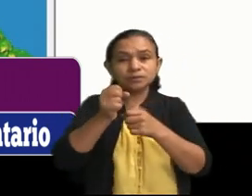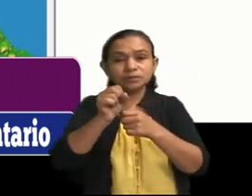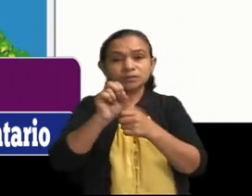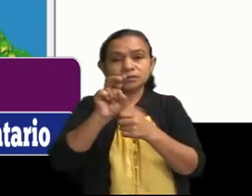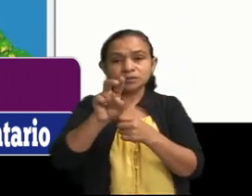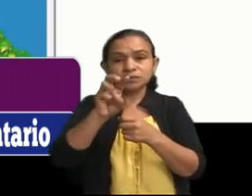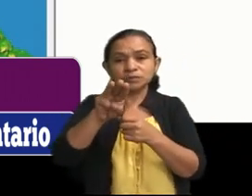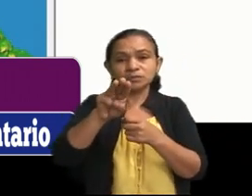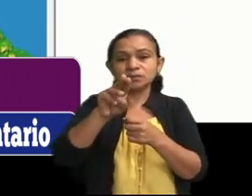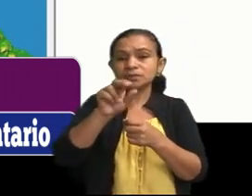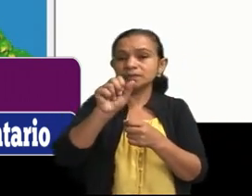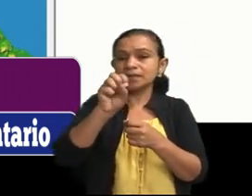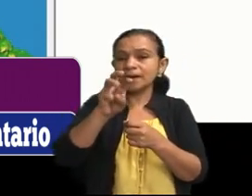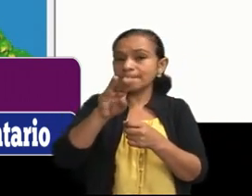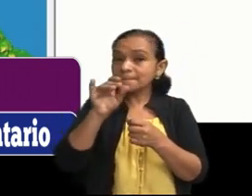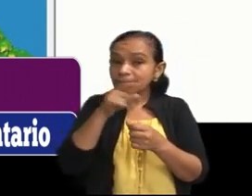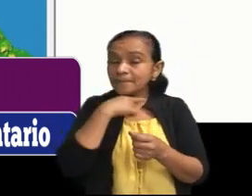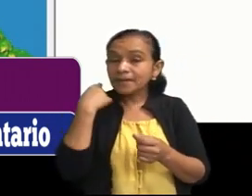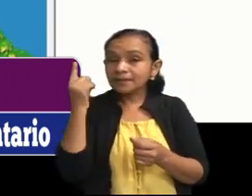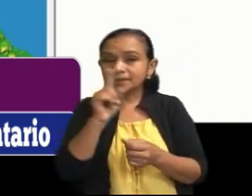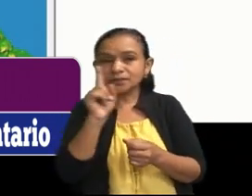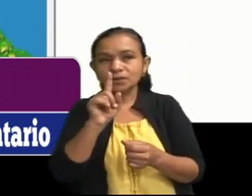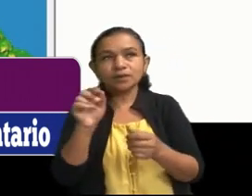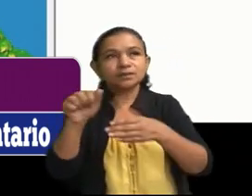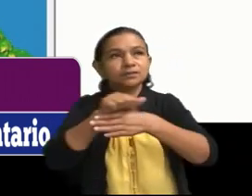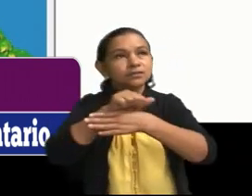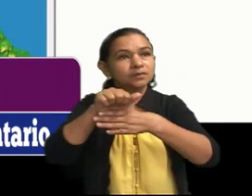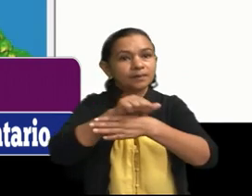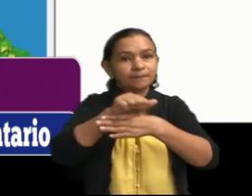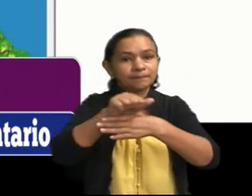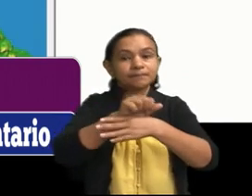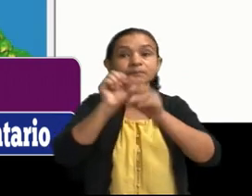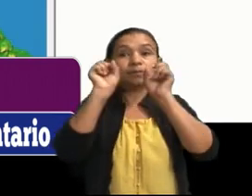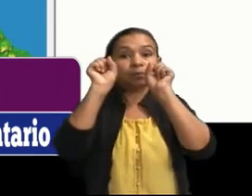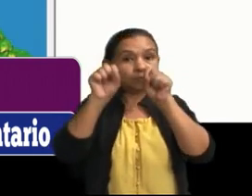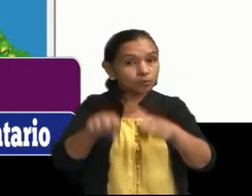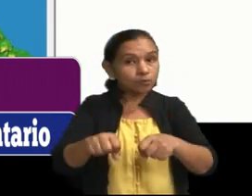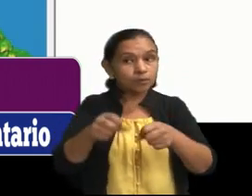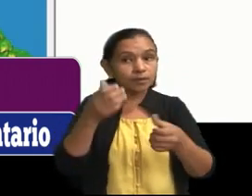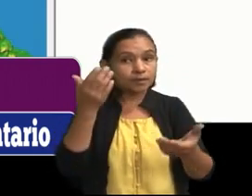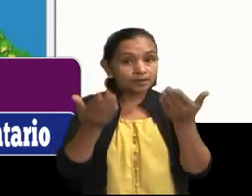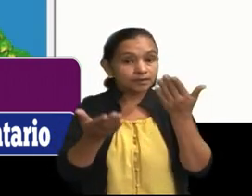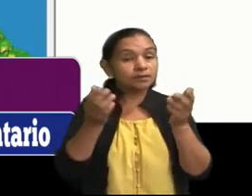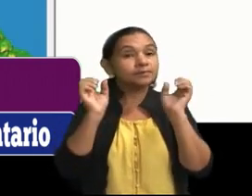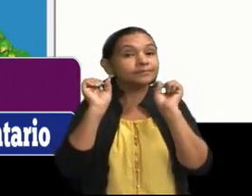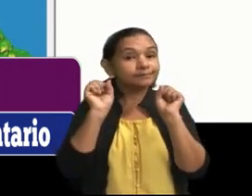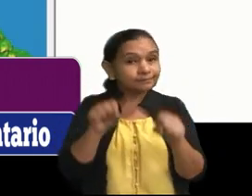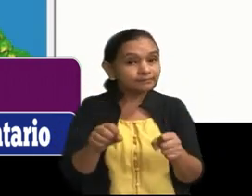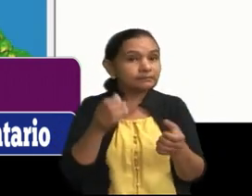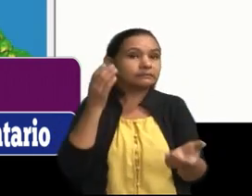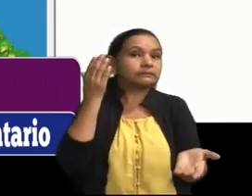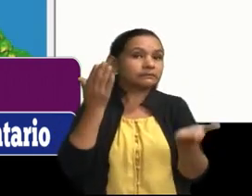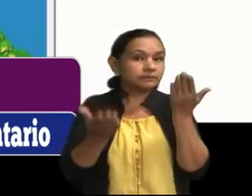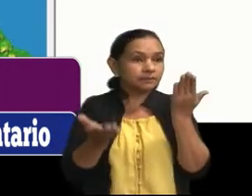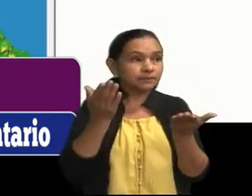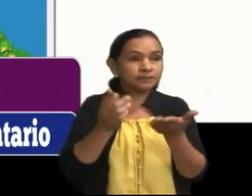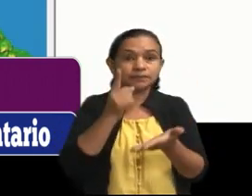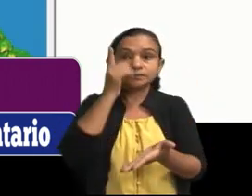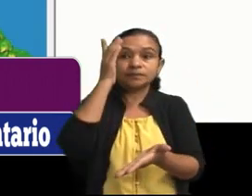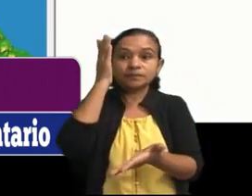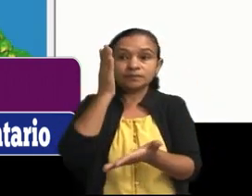Claro, eso no es verdad, es un simulacro. Claro, pero sí. Puede ser posible, no es muy probable. Tal vez una vez